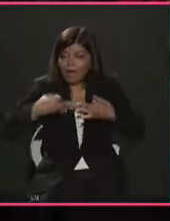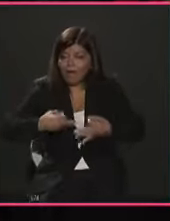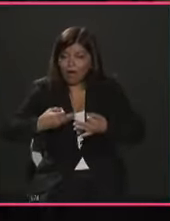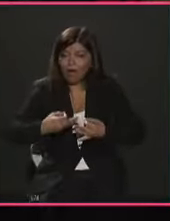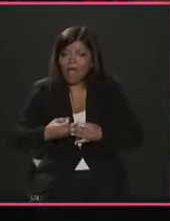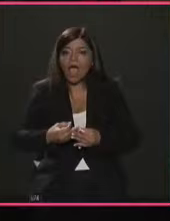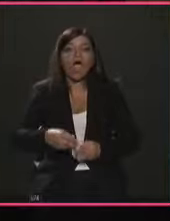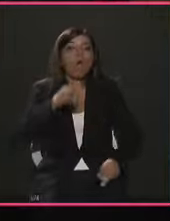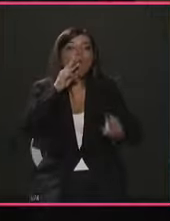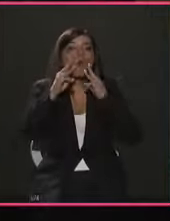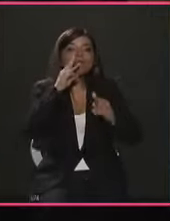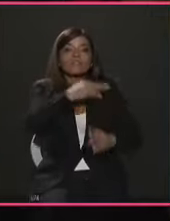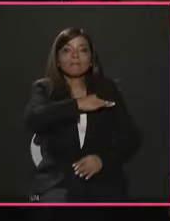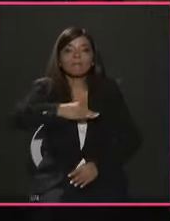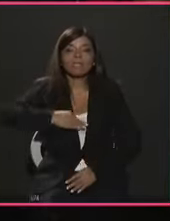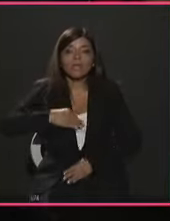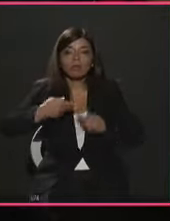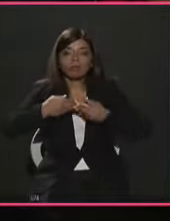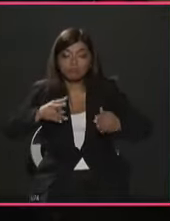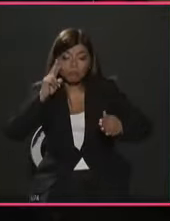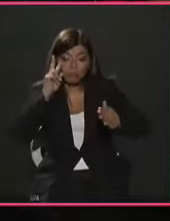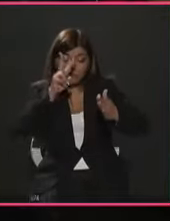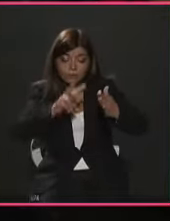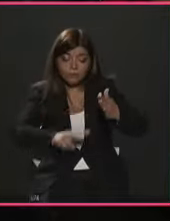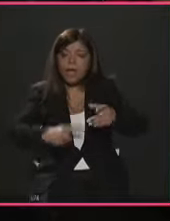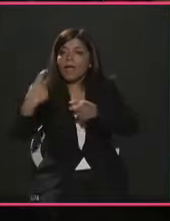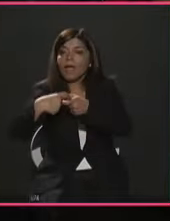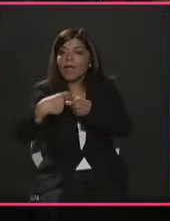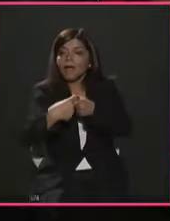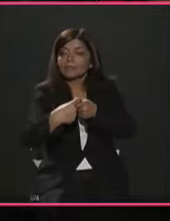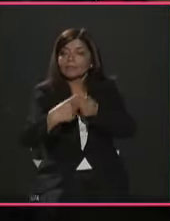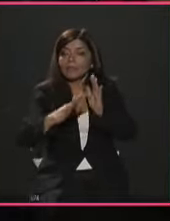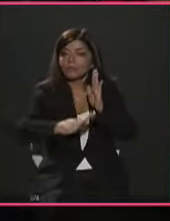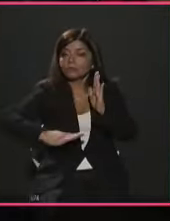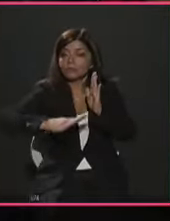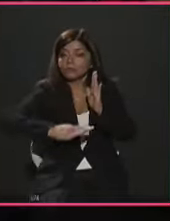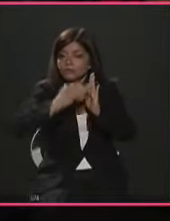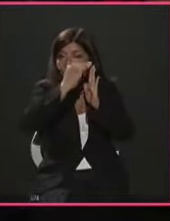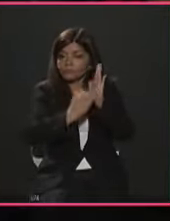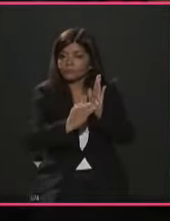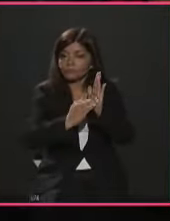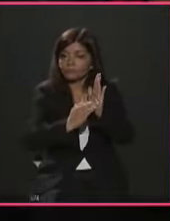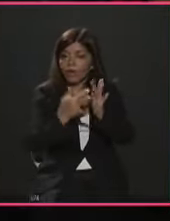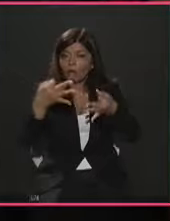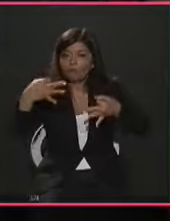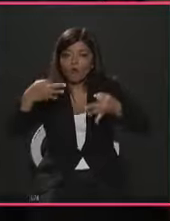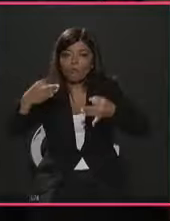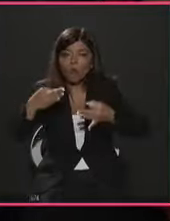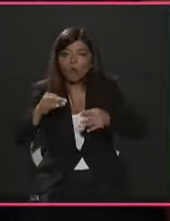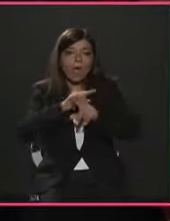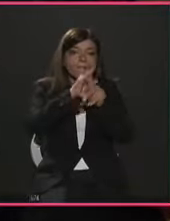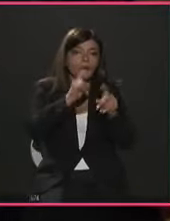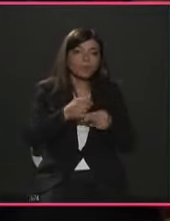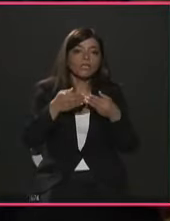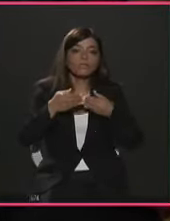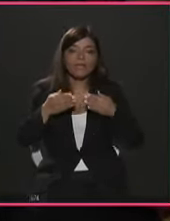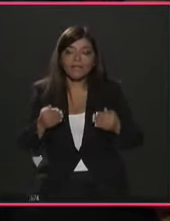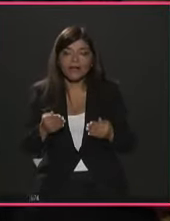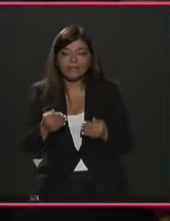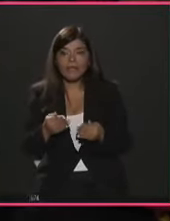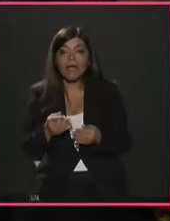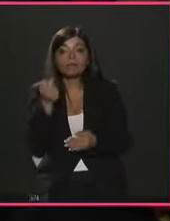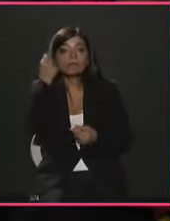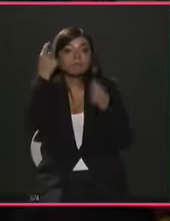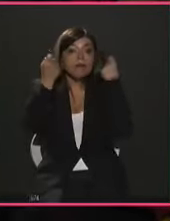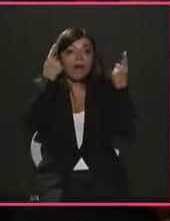a través de la página web del ministerio ahí se pueden eh eh meter en el fondo hay un formulario hay espacios de preguntas abiertas Pero la